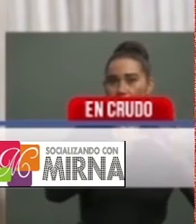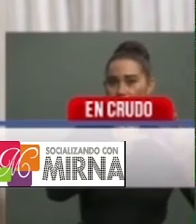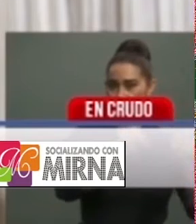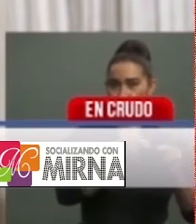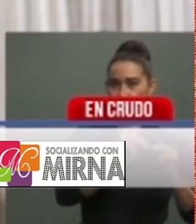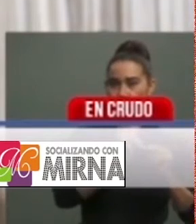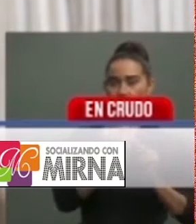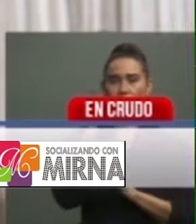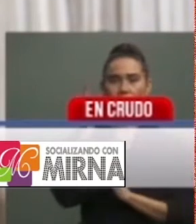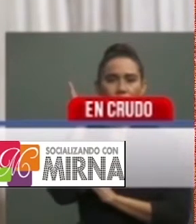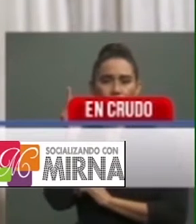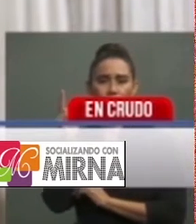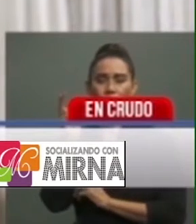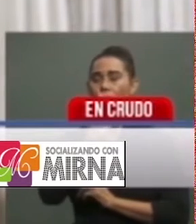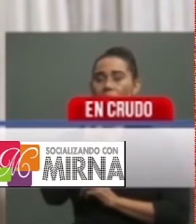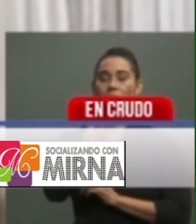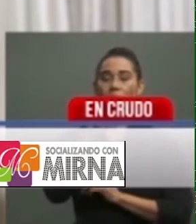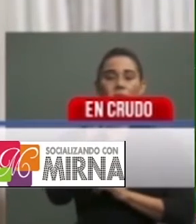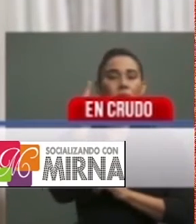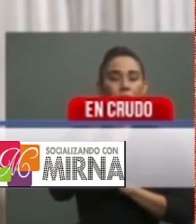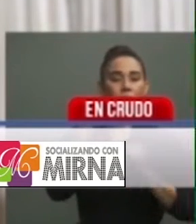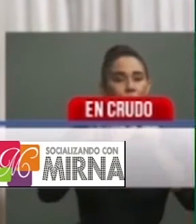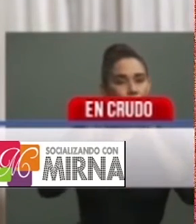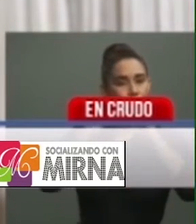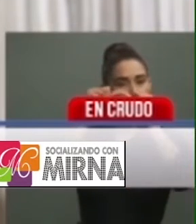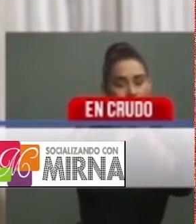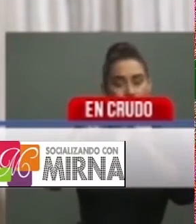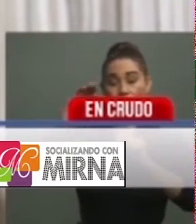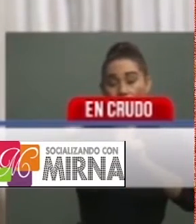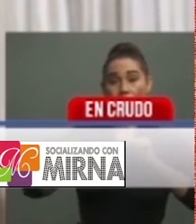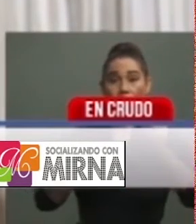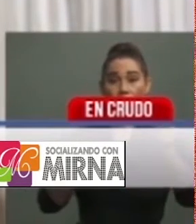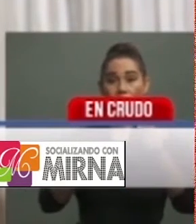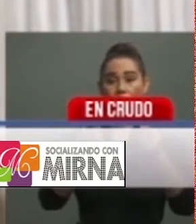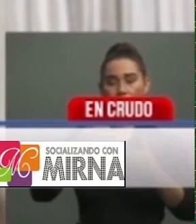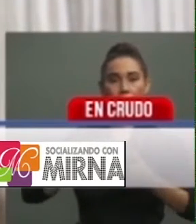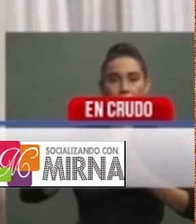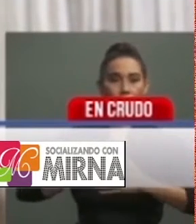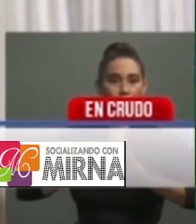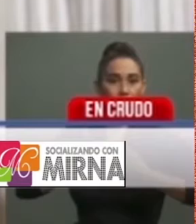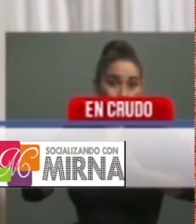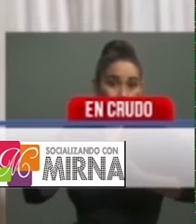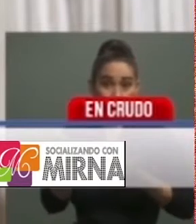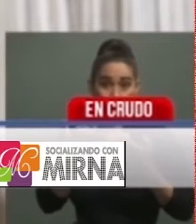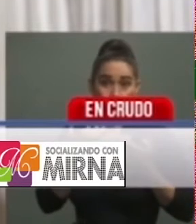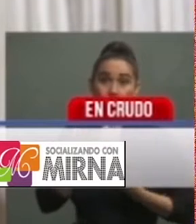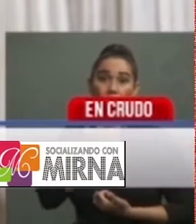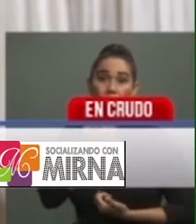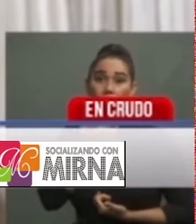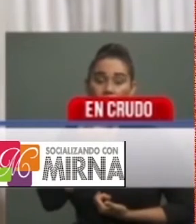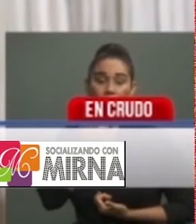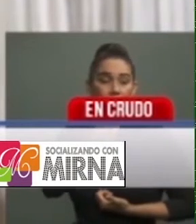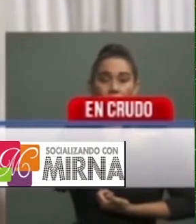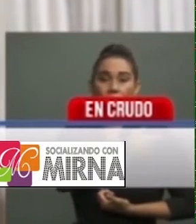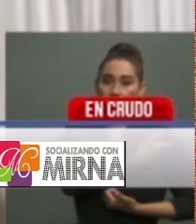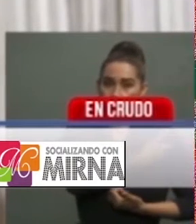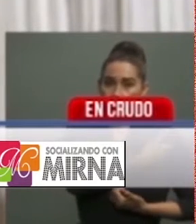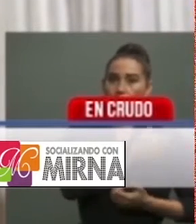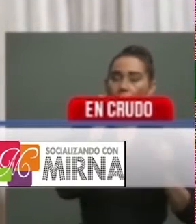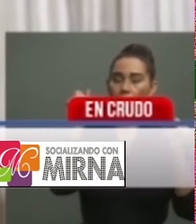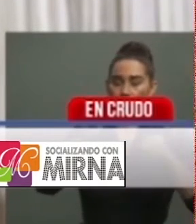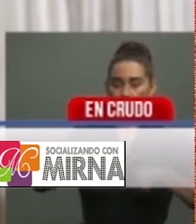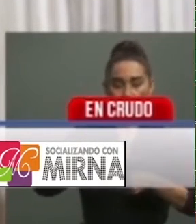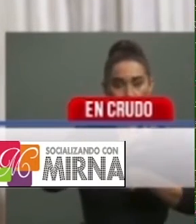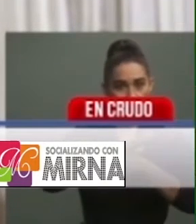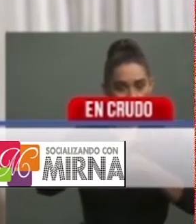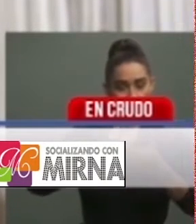Omicron se fue definitivamente. Y de verdad, yo por esa parte estoy bien, porque es